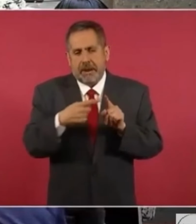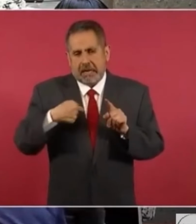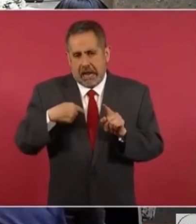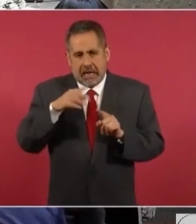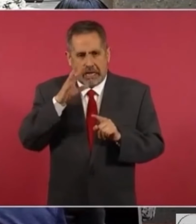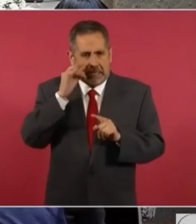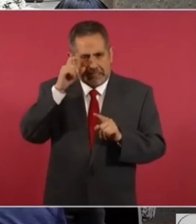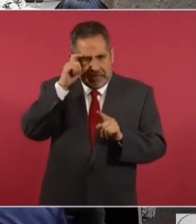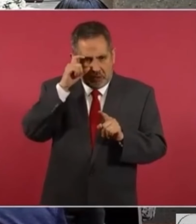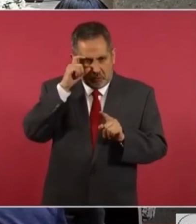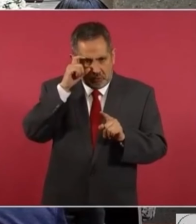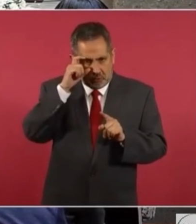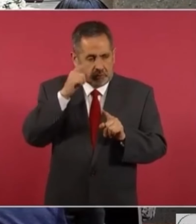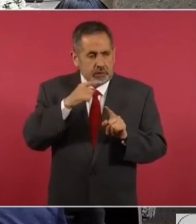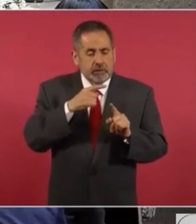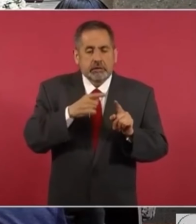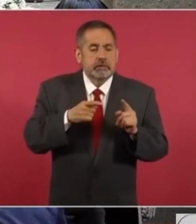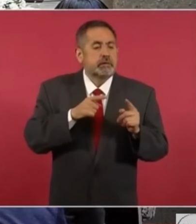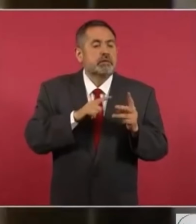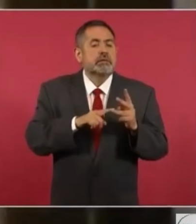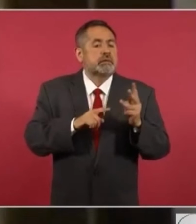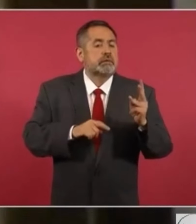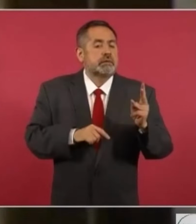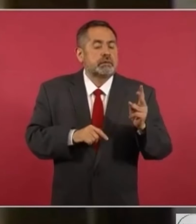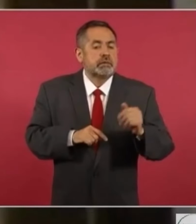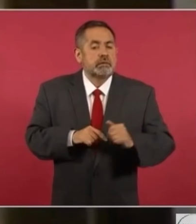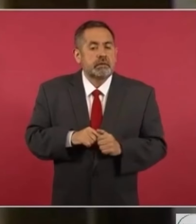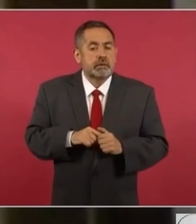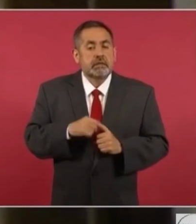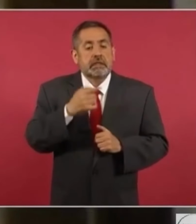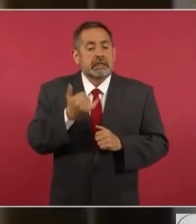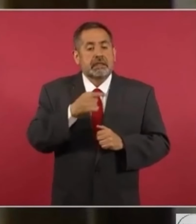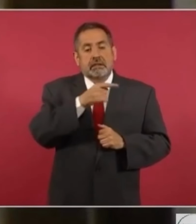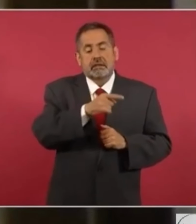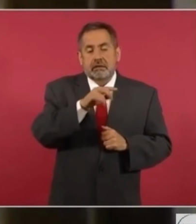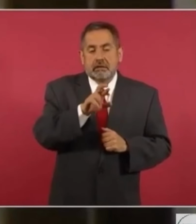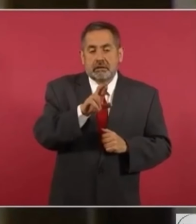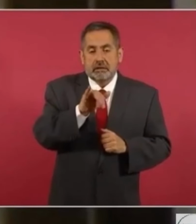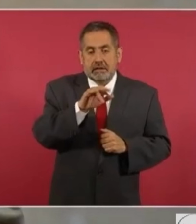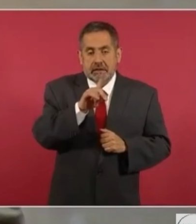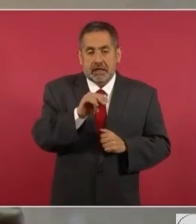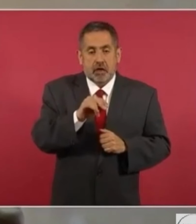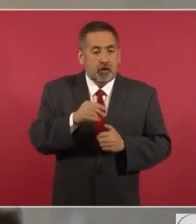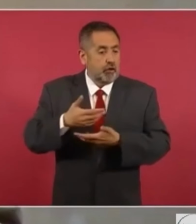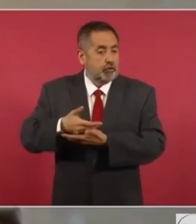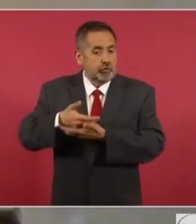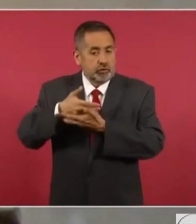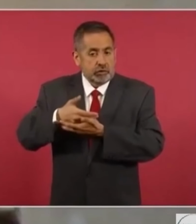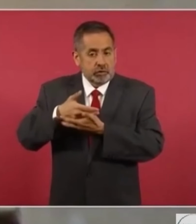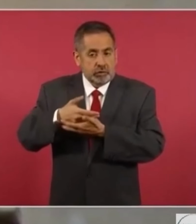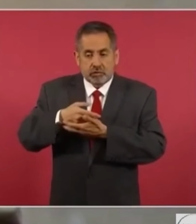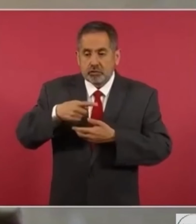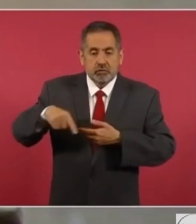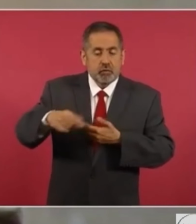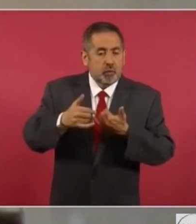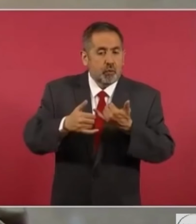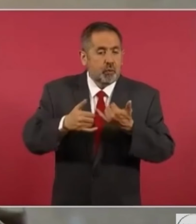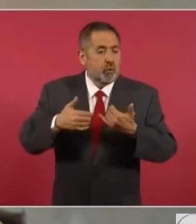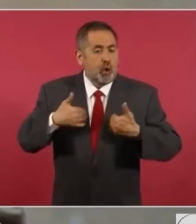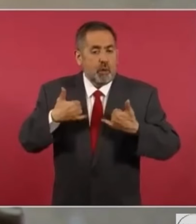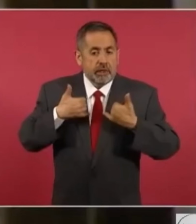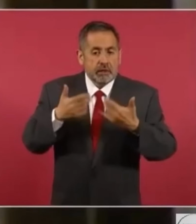del primer matrimonio de Teodoro, y Ricardo, cargándolo los muchachos,